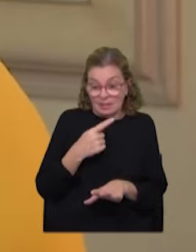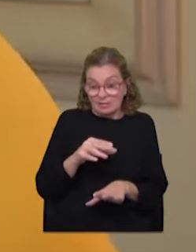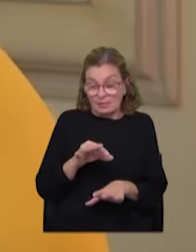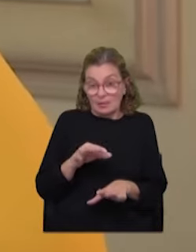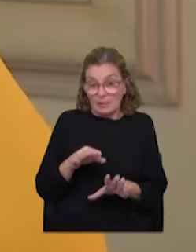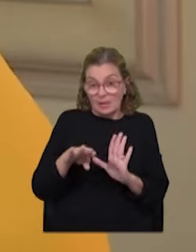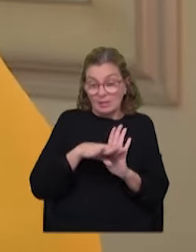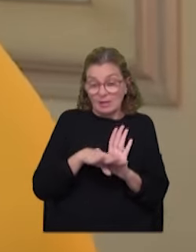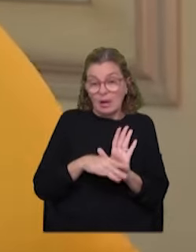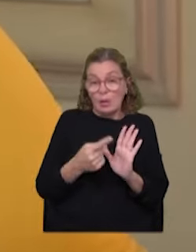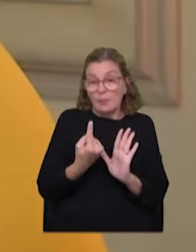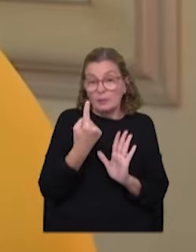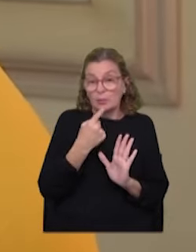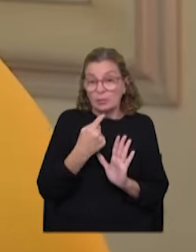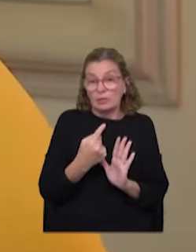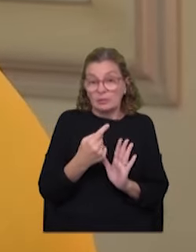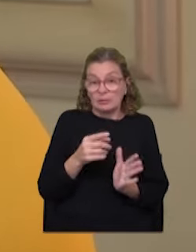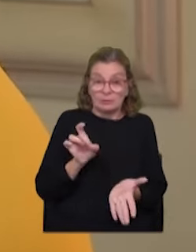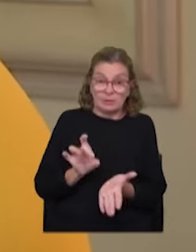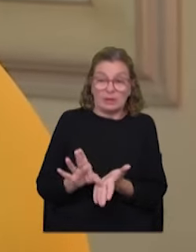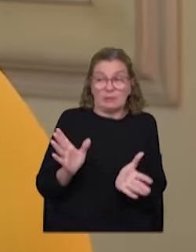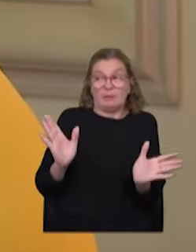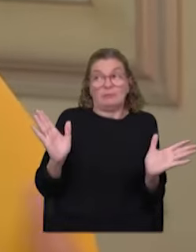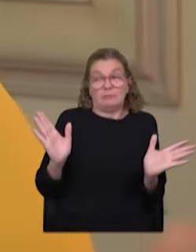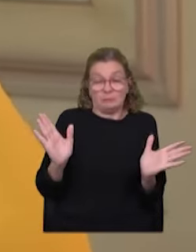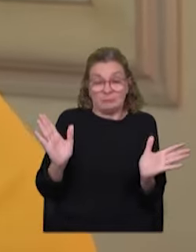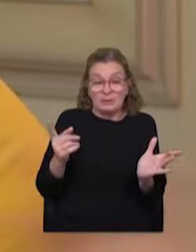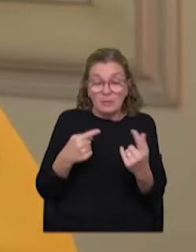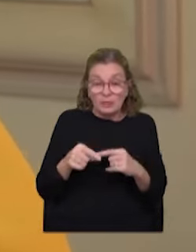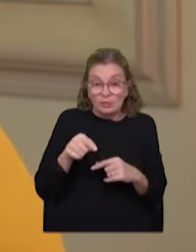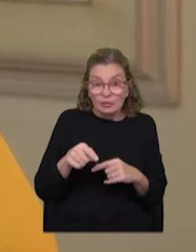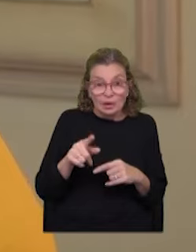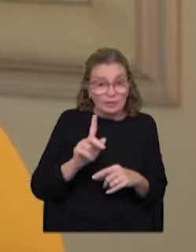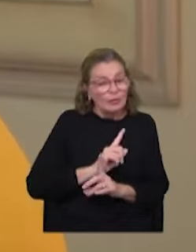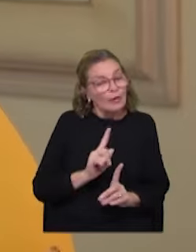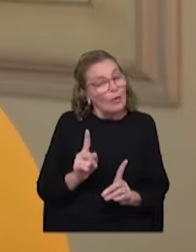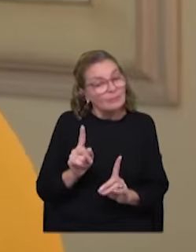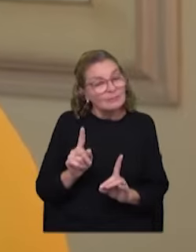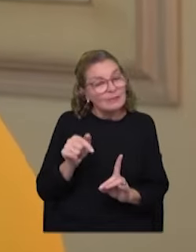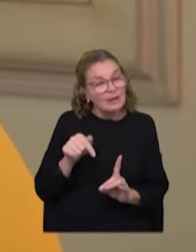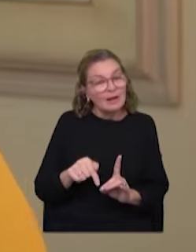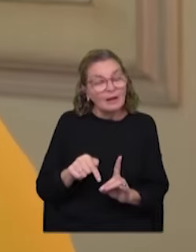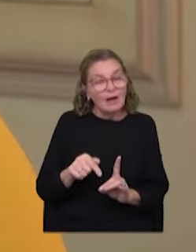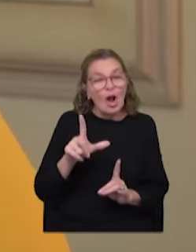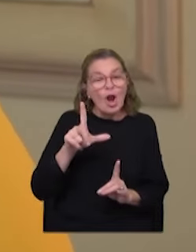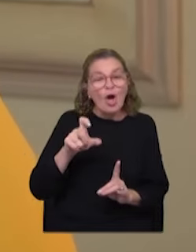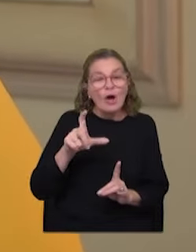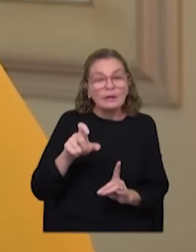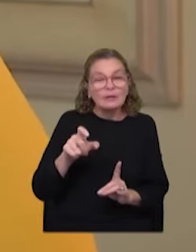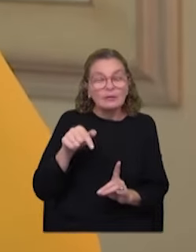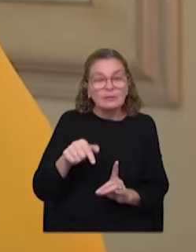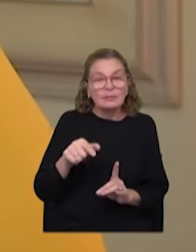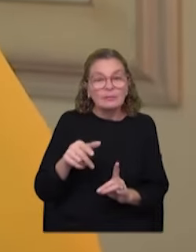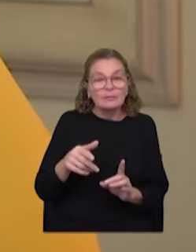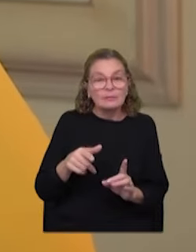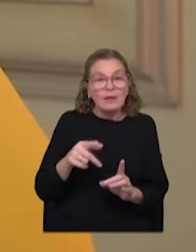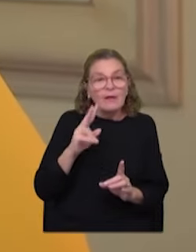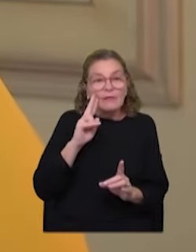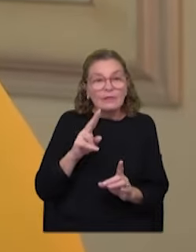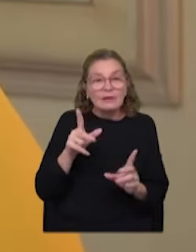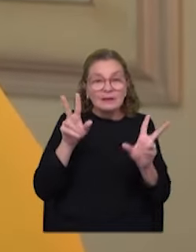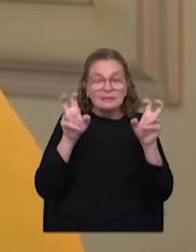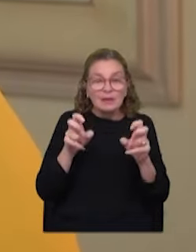de medidas lo primero que uno dice es bueno tienen que renunciar pero como esas cosas no suceden eh obviamente vamos a tratar